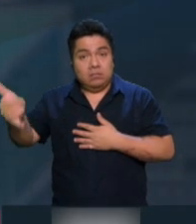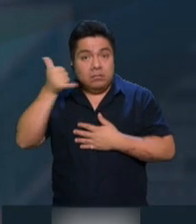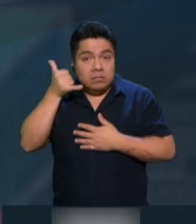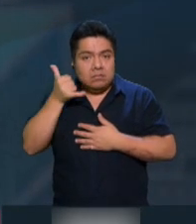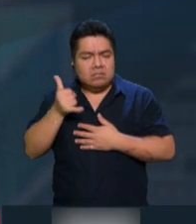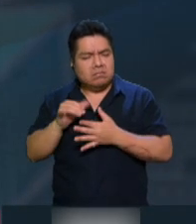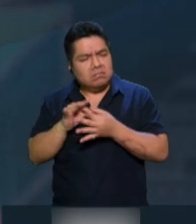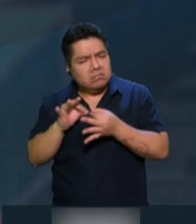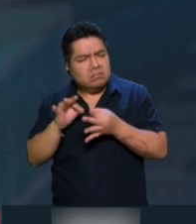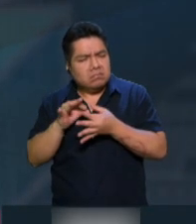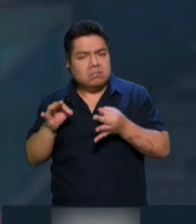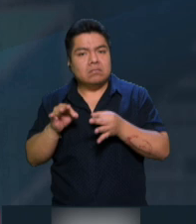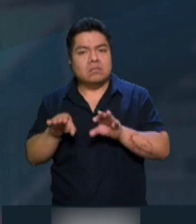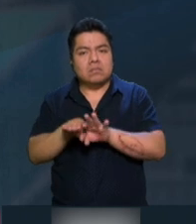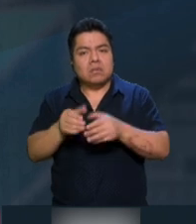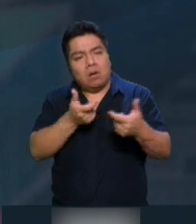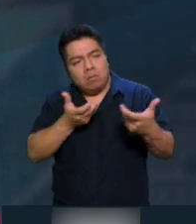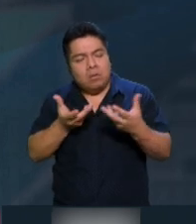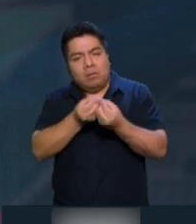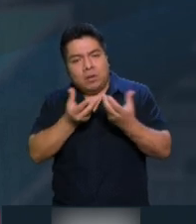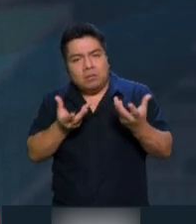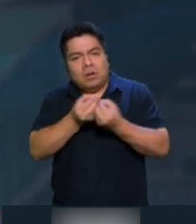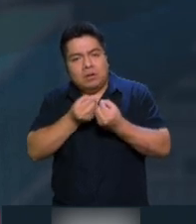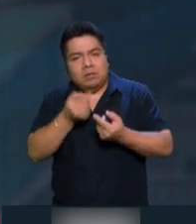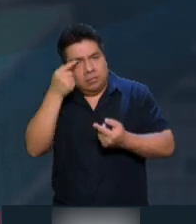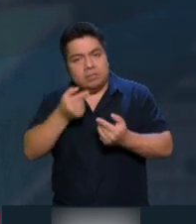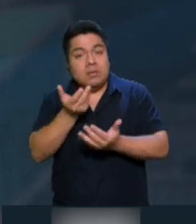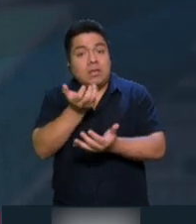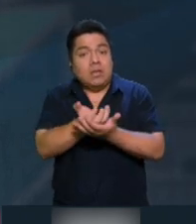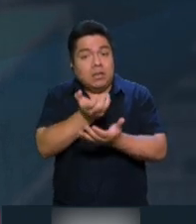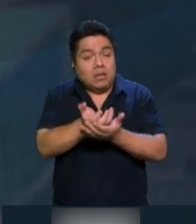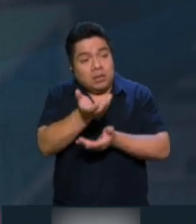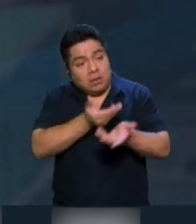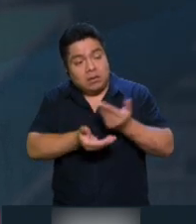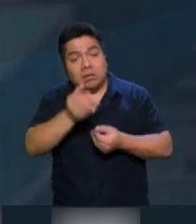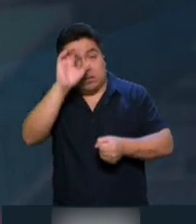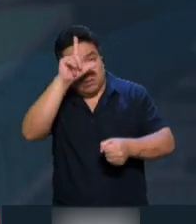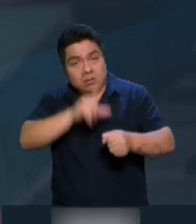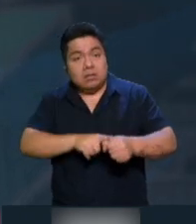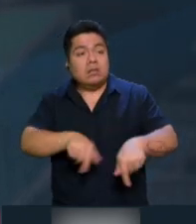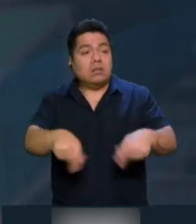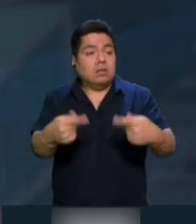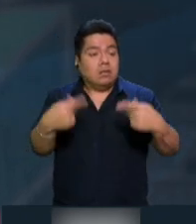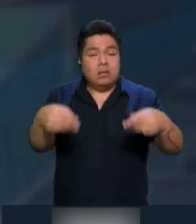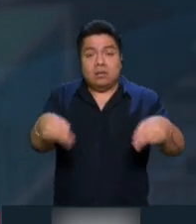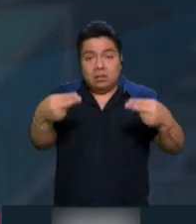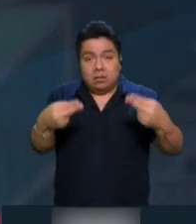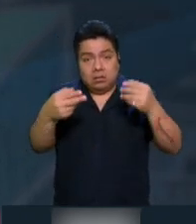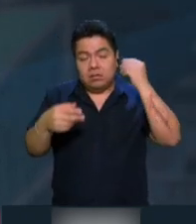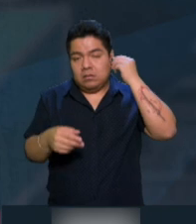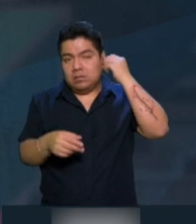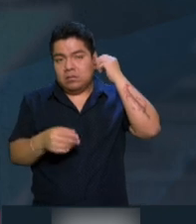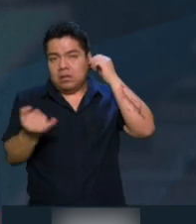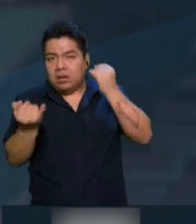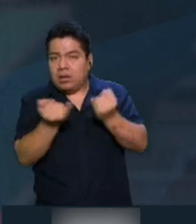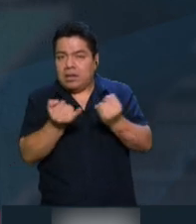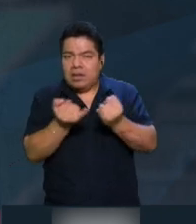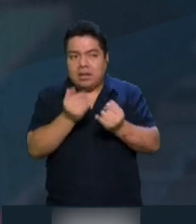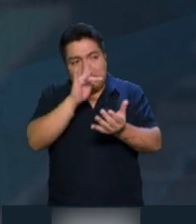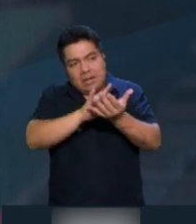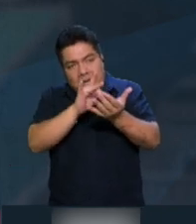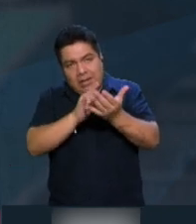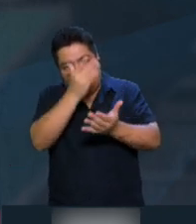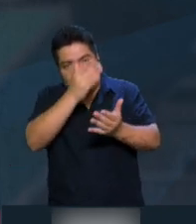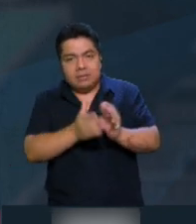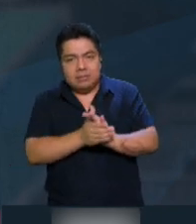esa llamada abordaron la cooperación bilateral en materia económica, cultural y comercial. Además, dijo que le agradeció al mandatario del país